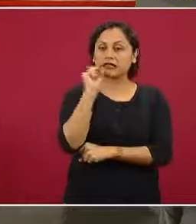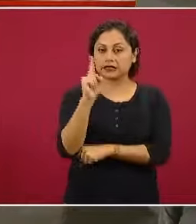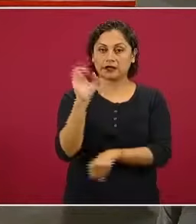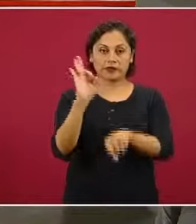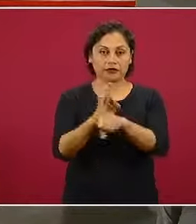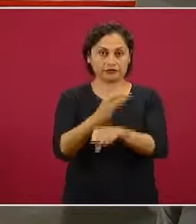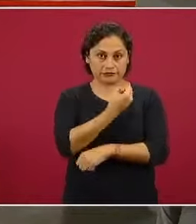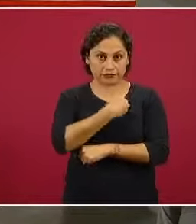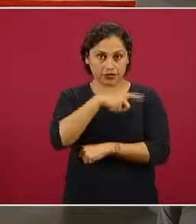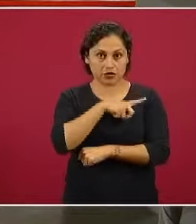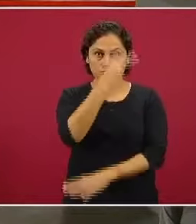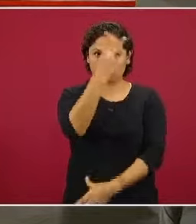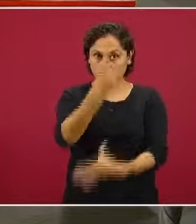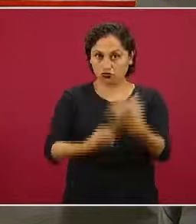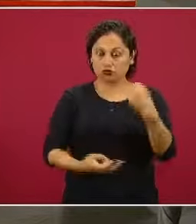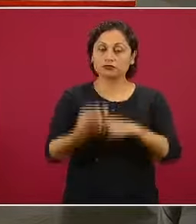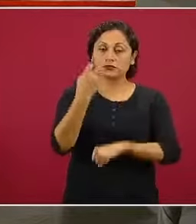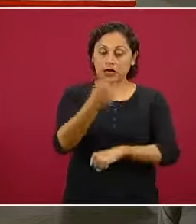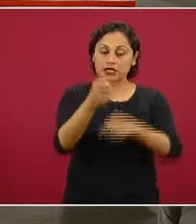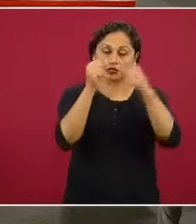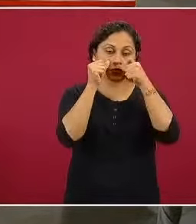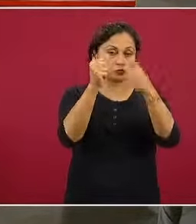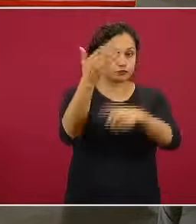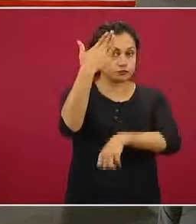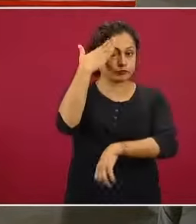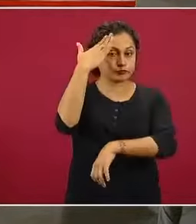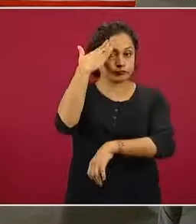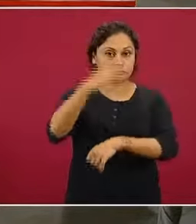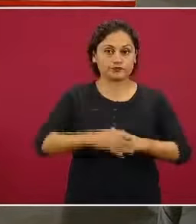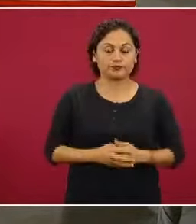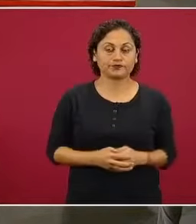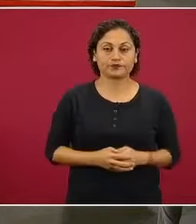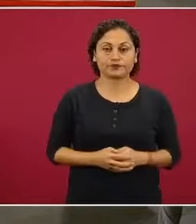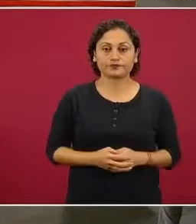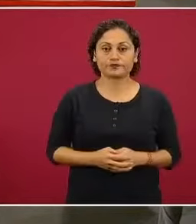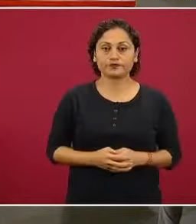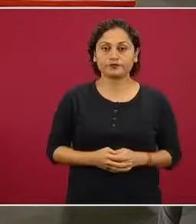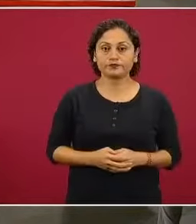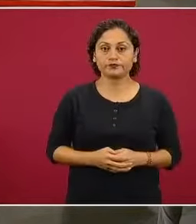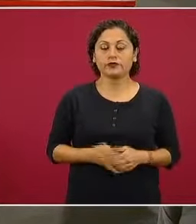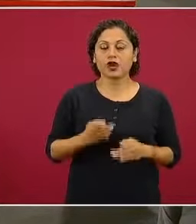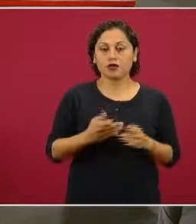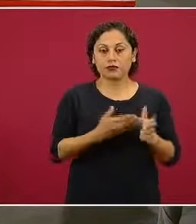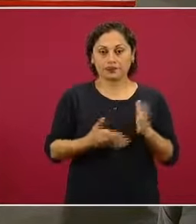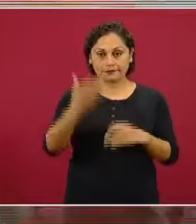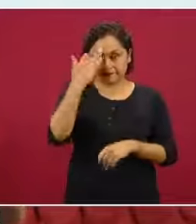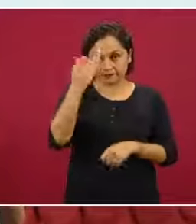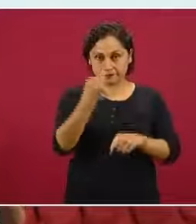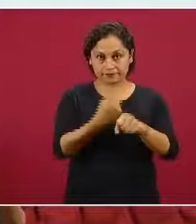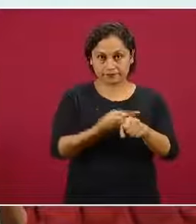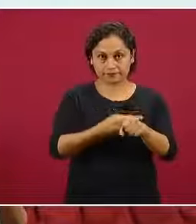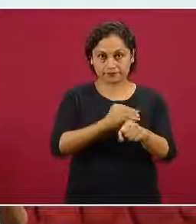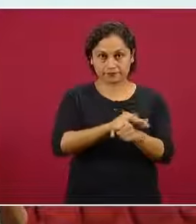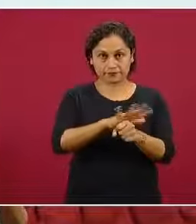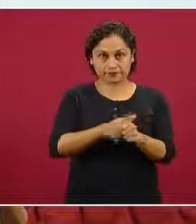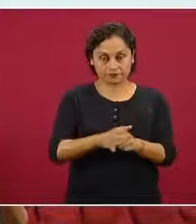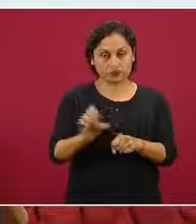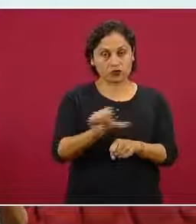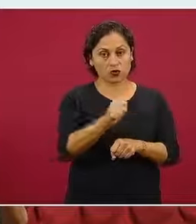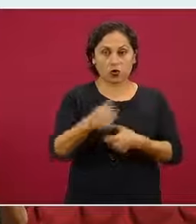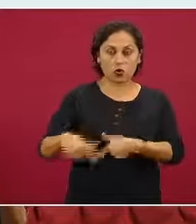salud, que sin duda es la prioridad durante la epidemia de COVID. Vamos a pasar a la siguiente, y tenemos nuestra